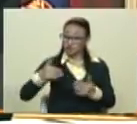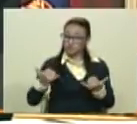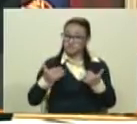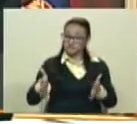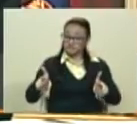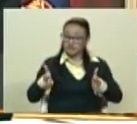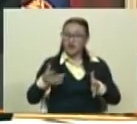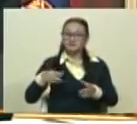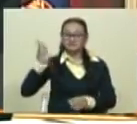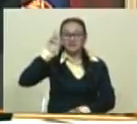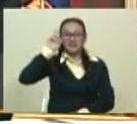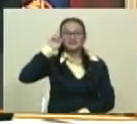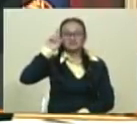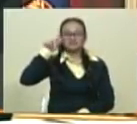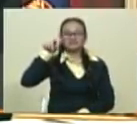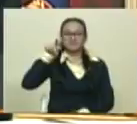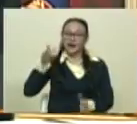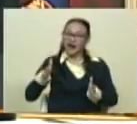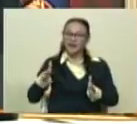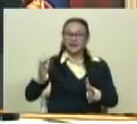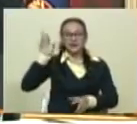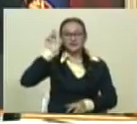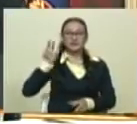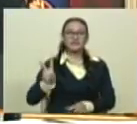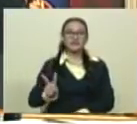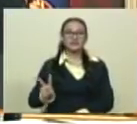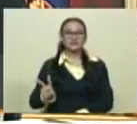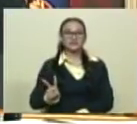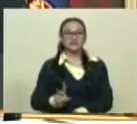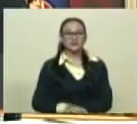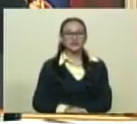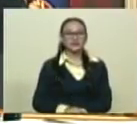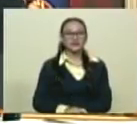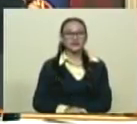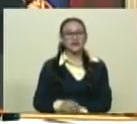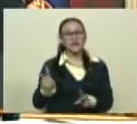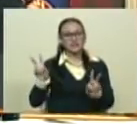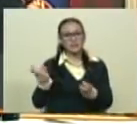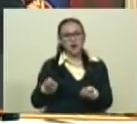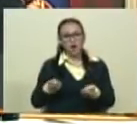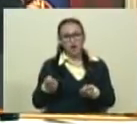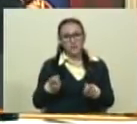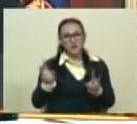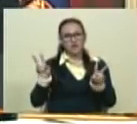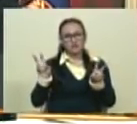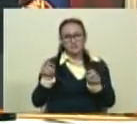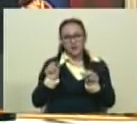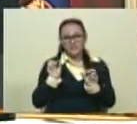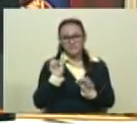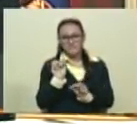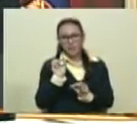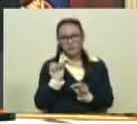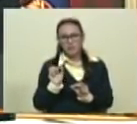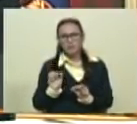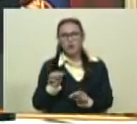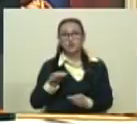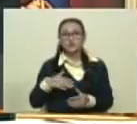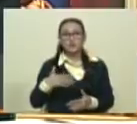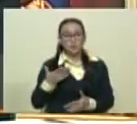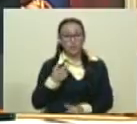tendremos la razón y prevalecerá la razón de Venezuela. Sobre el tema económico, es un tema específico. Lo que sí te puedo